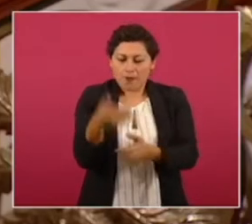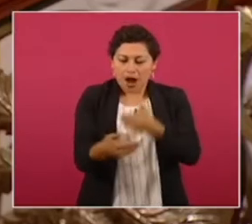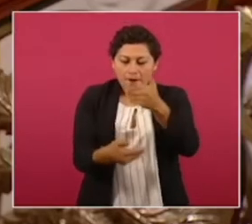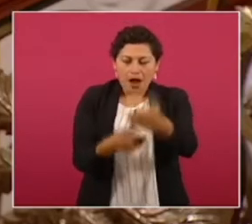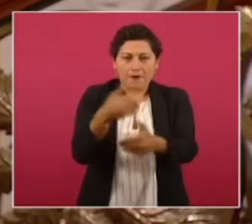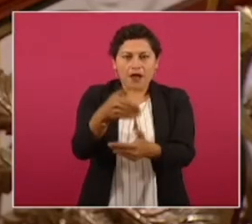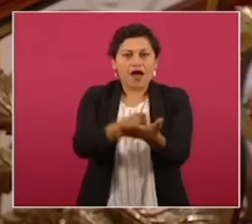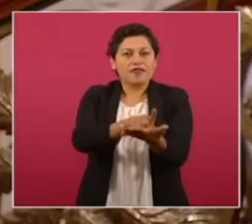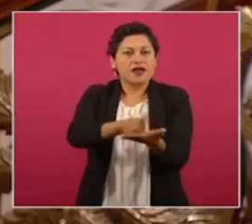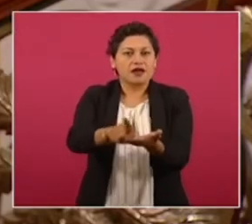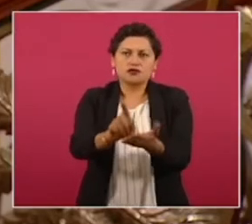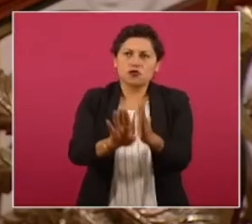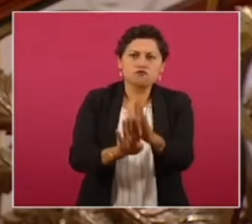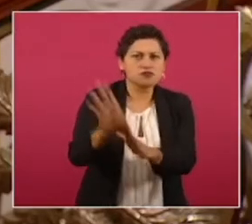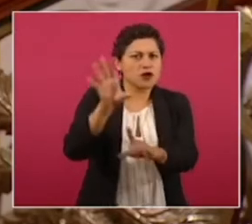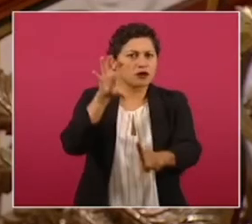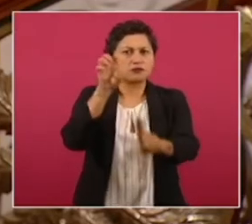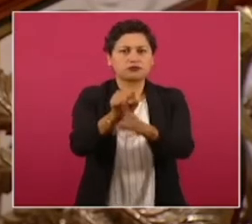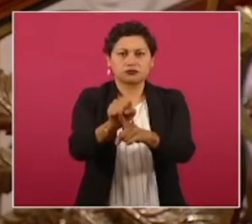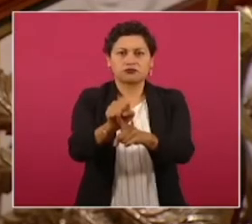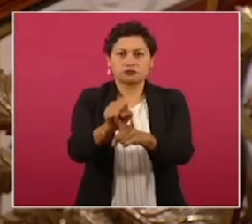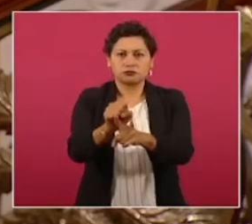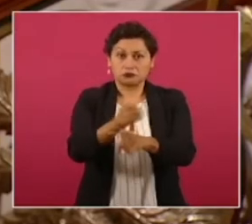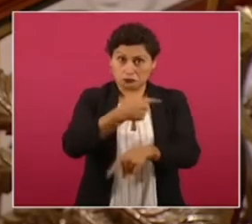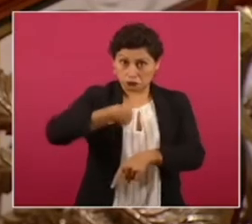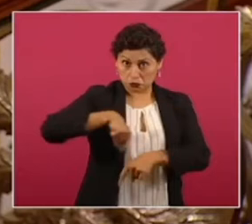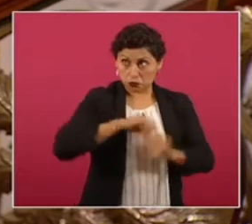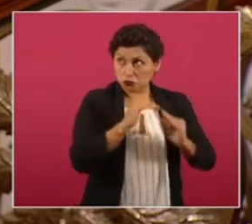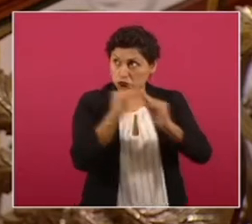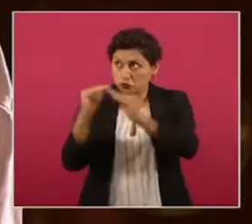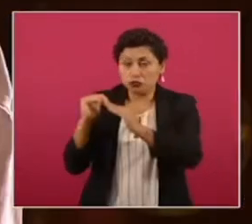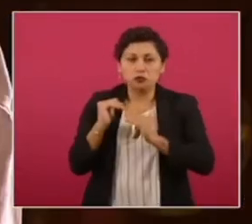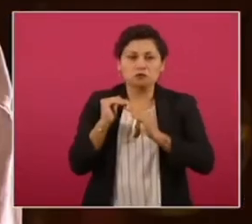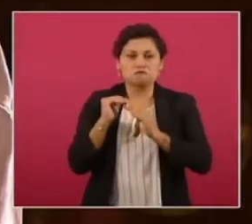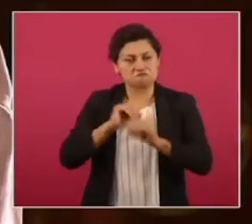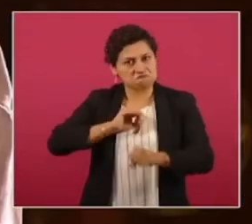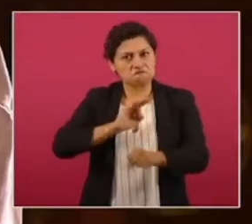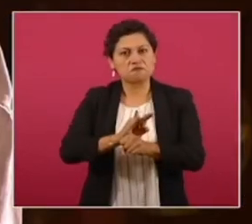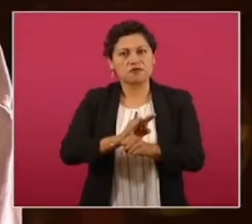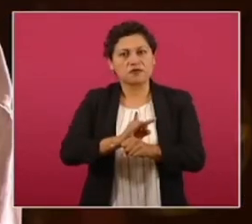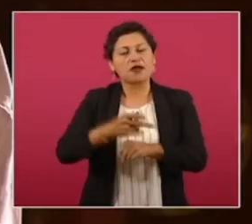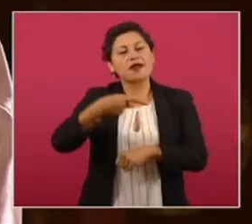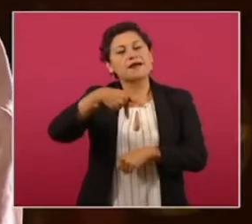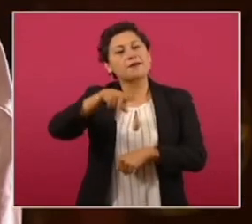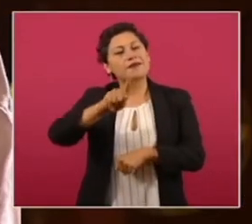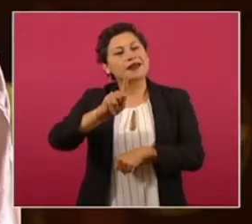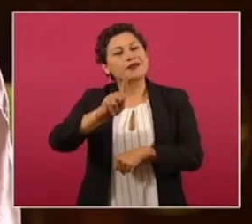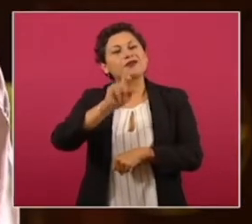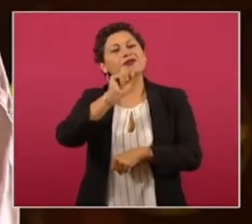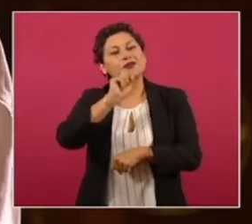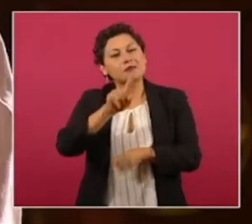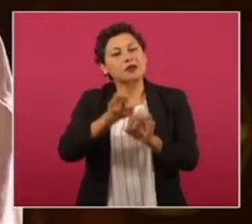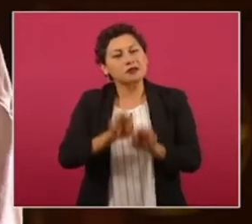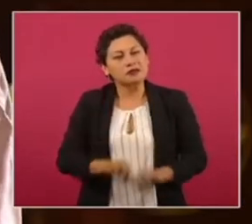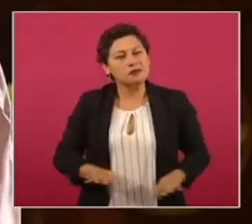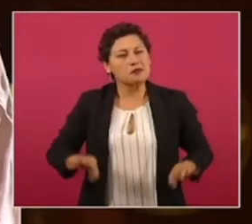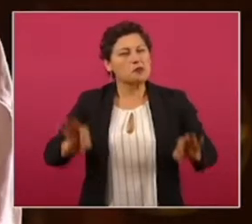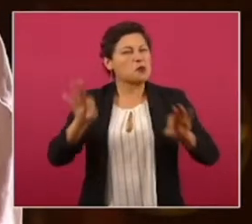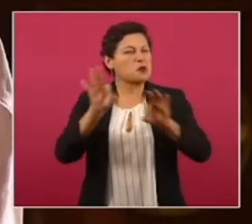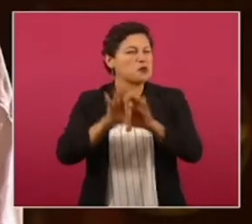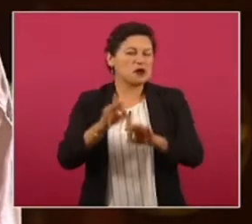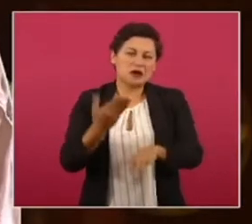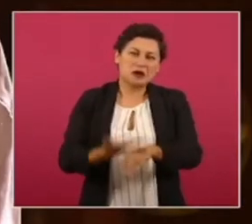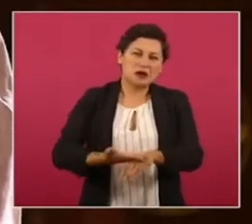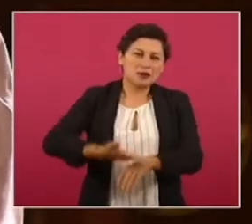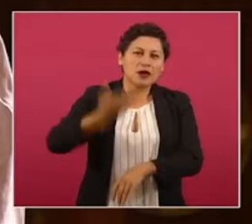en defender nuestra democracia, pero también, y quizá de manera más importante, en eliminar la